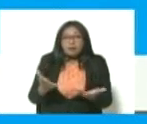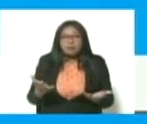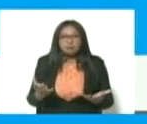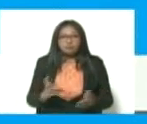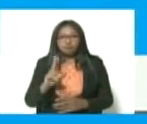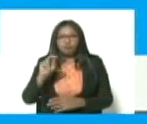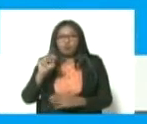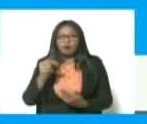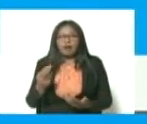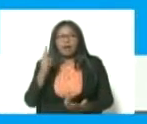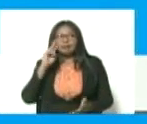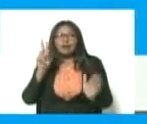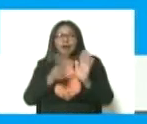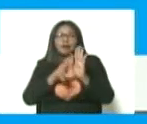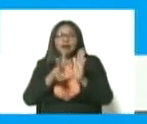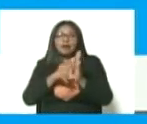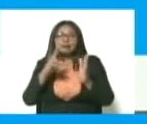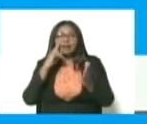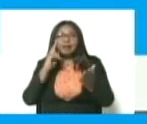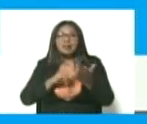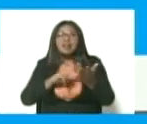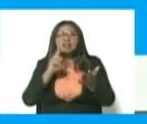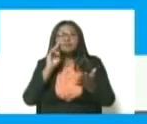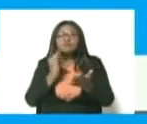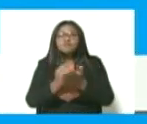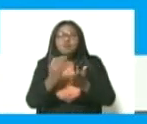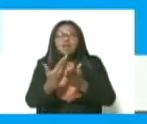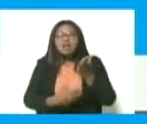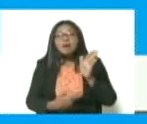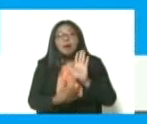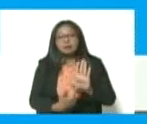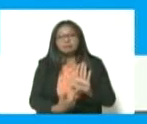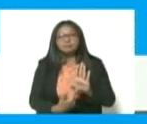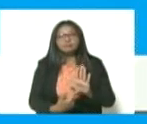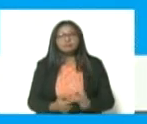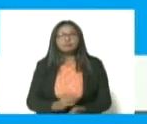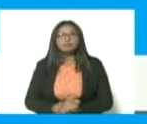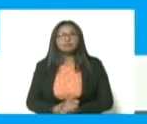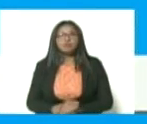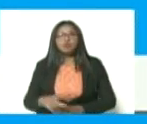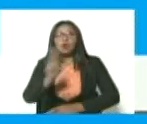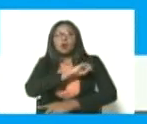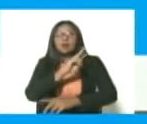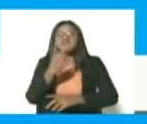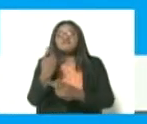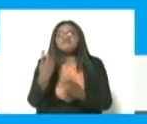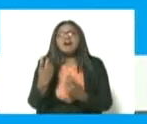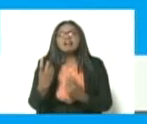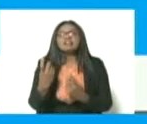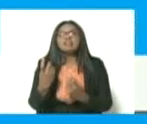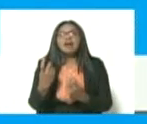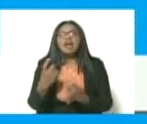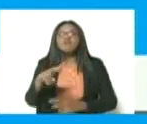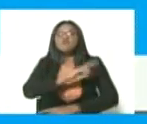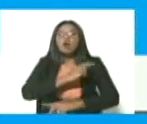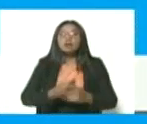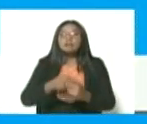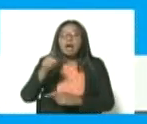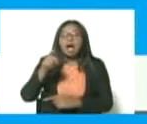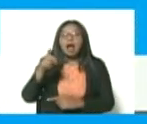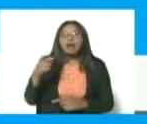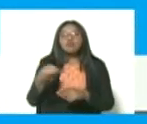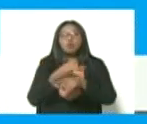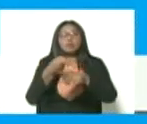Ahí están las pruebas. Pruebas sobran. Lo que falta es coraje en Pedro Sánchez y el gobierno de España. Coraje le